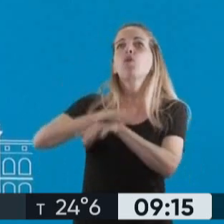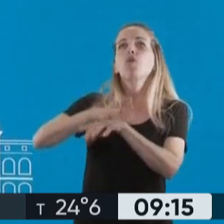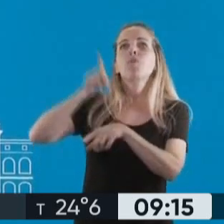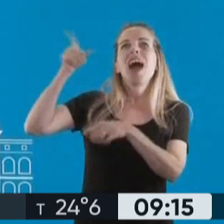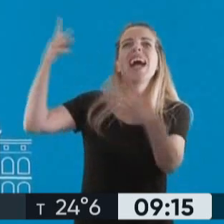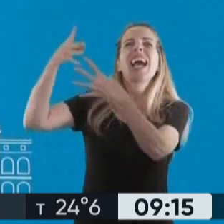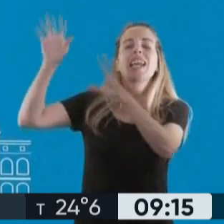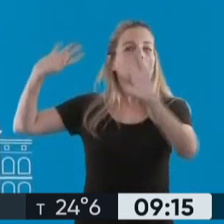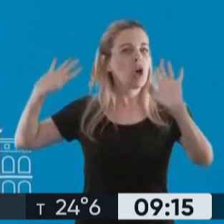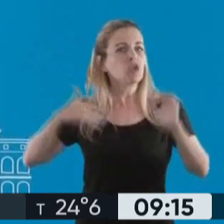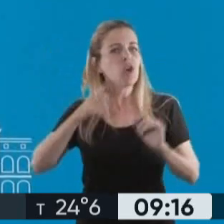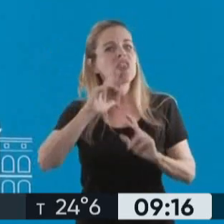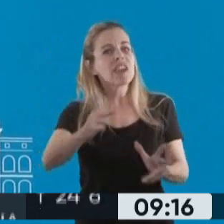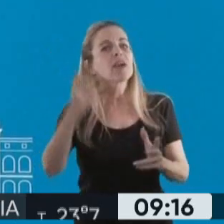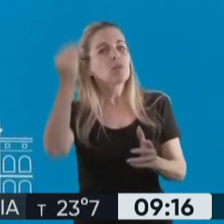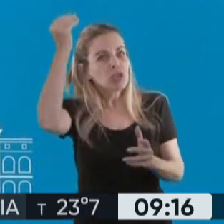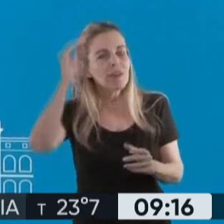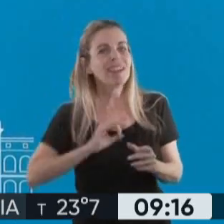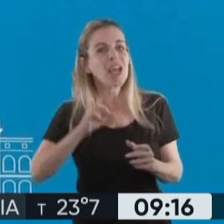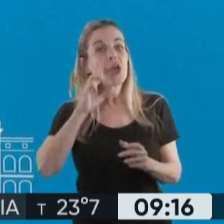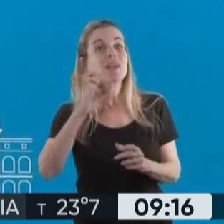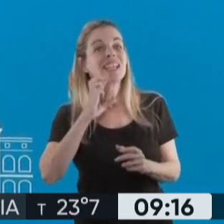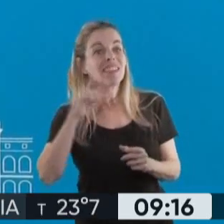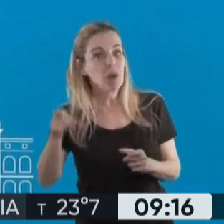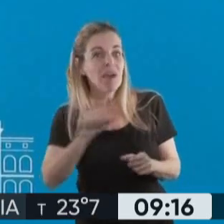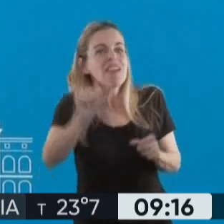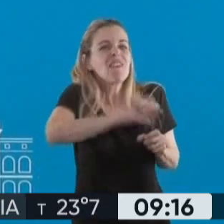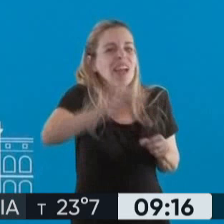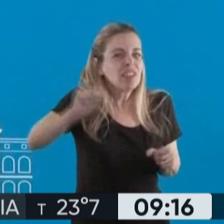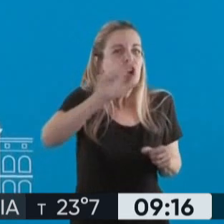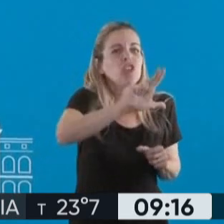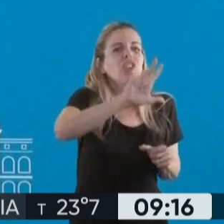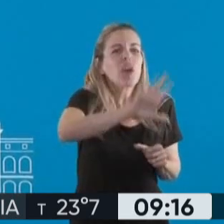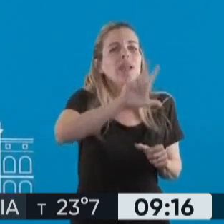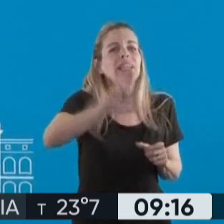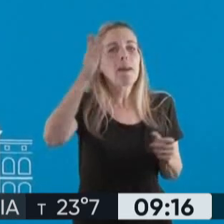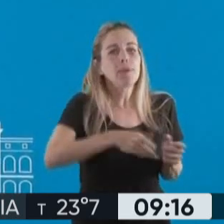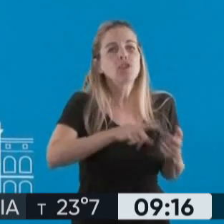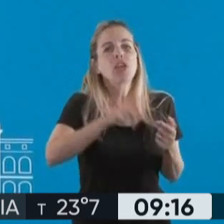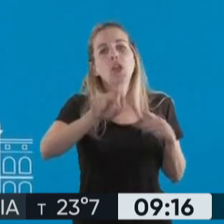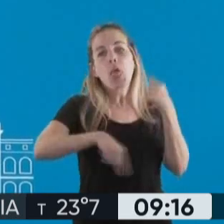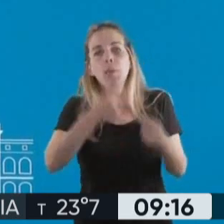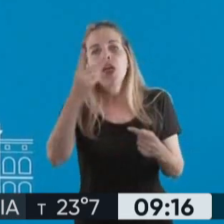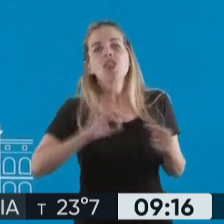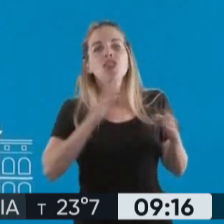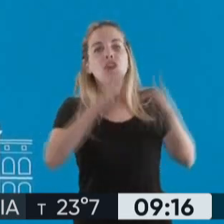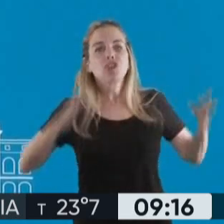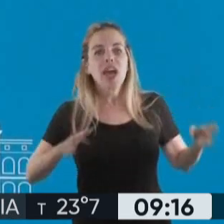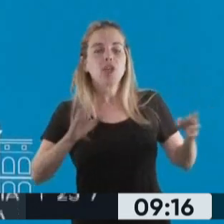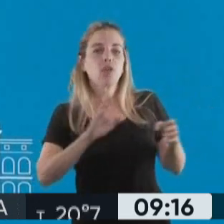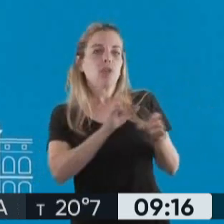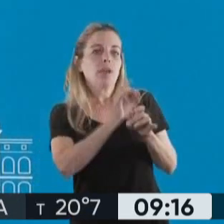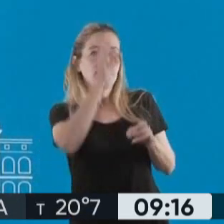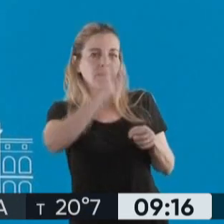el 2019 la inflación era del 53%, después hubo dos años de pandemia, había otras, inciden en la formación